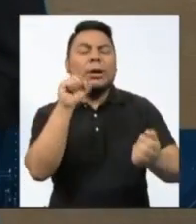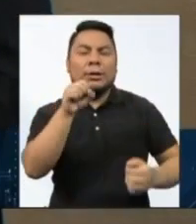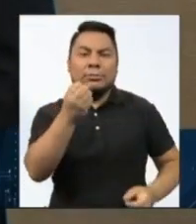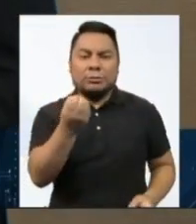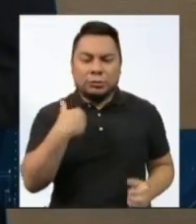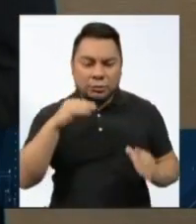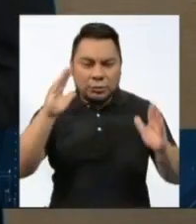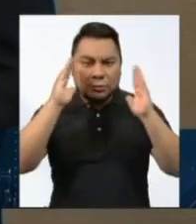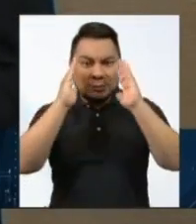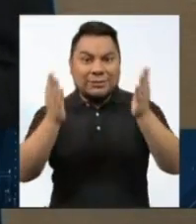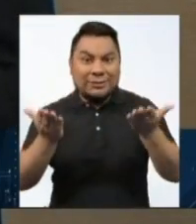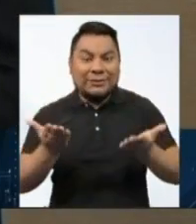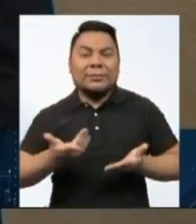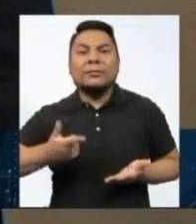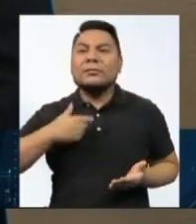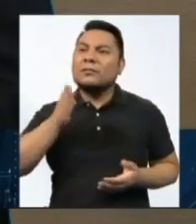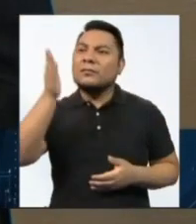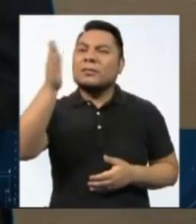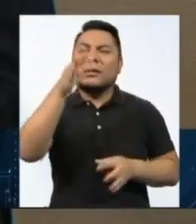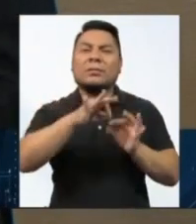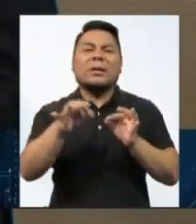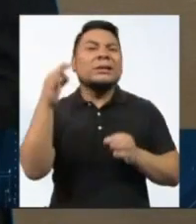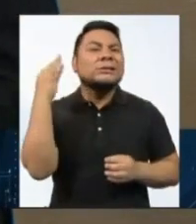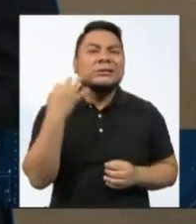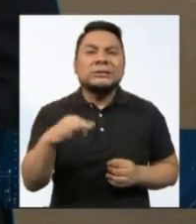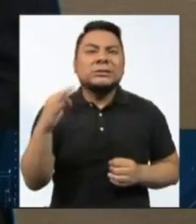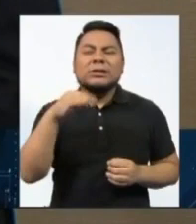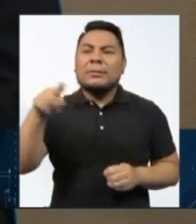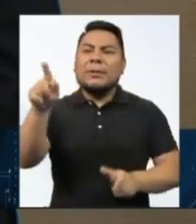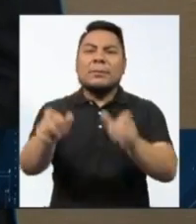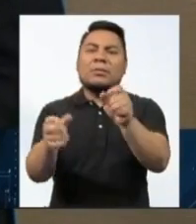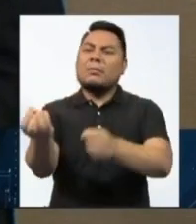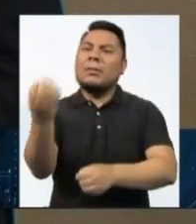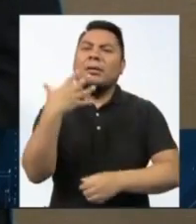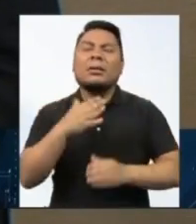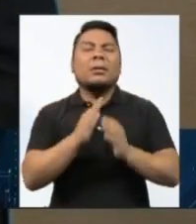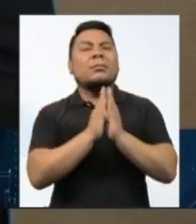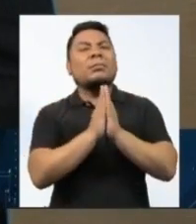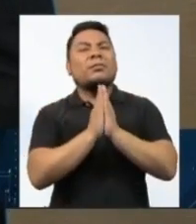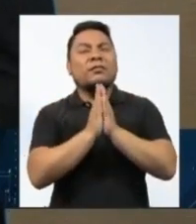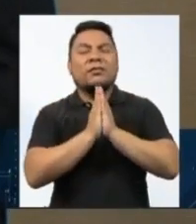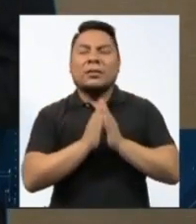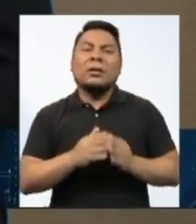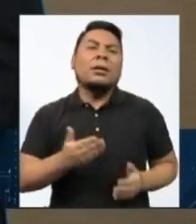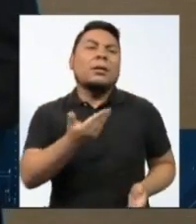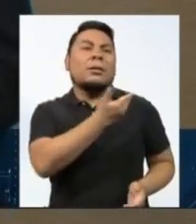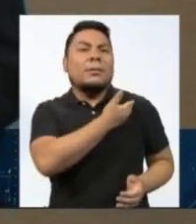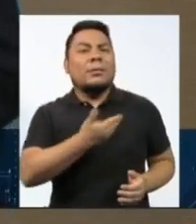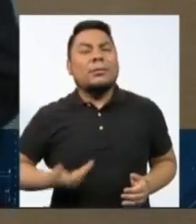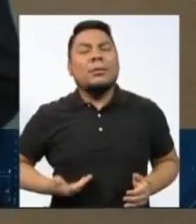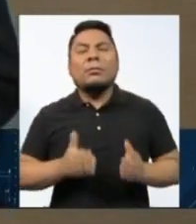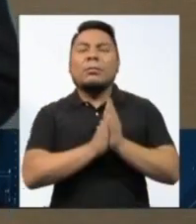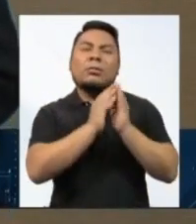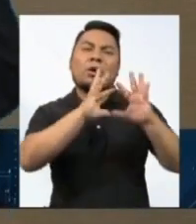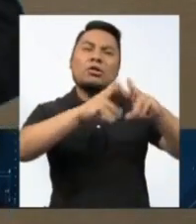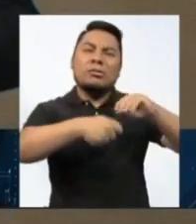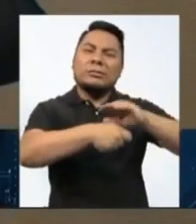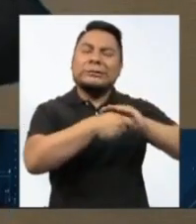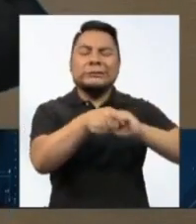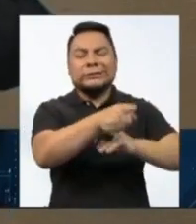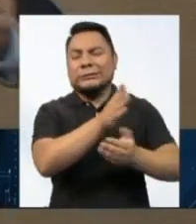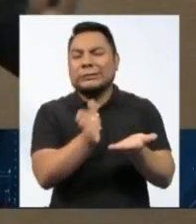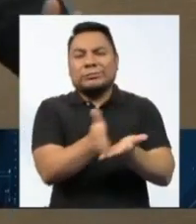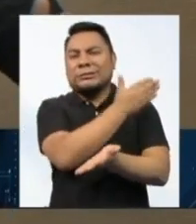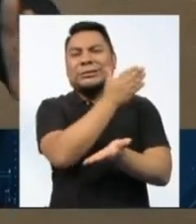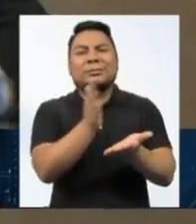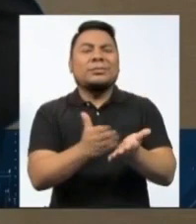atenderlo, el reclamo es ese, ¿no? El pedido es ese: presidente, acabe con la corrupción. Que era